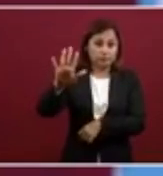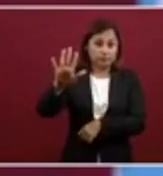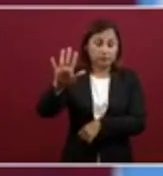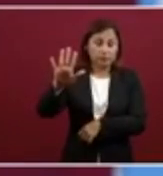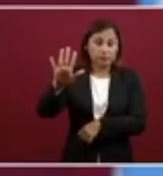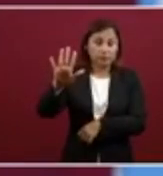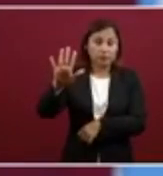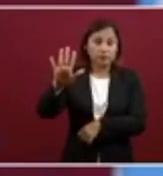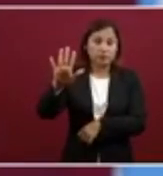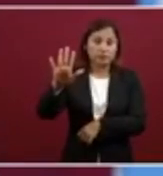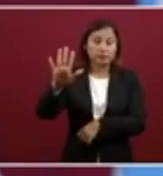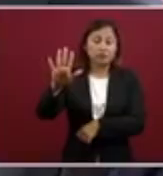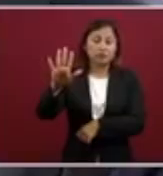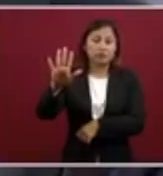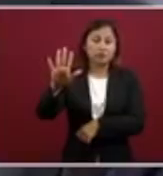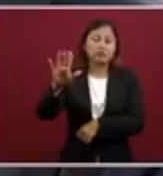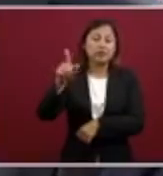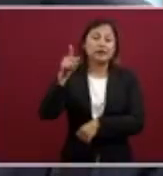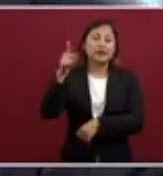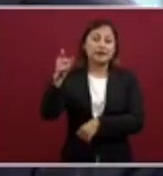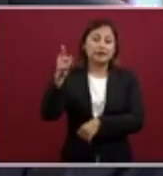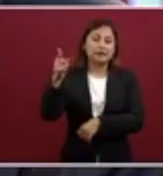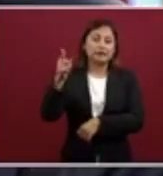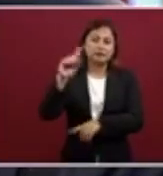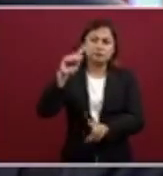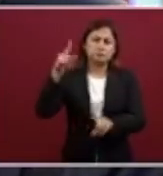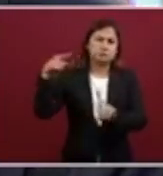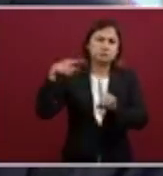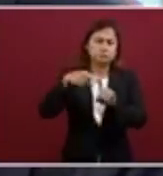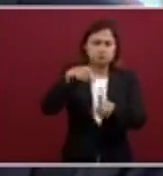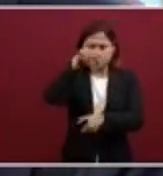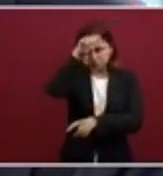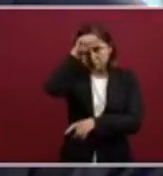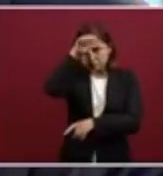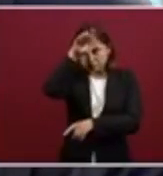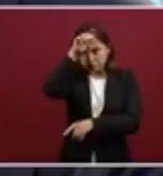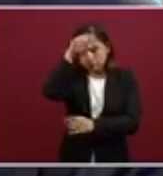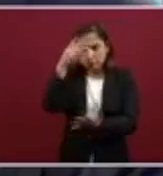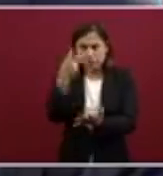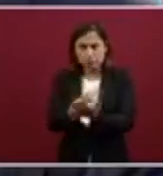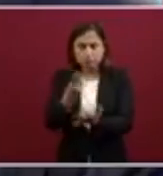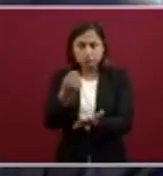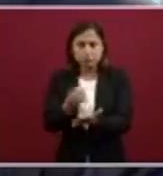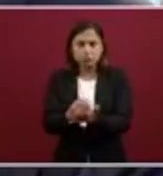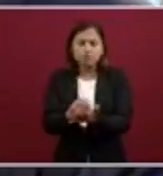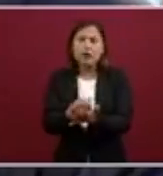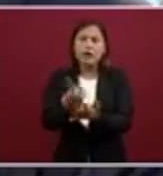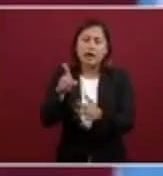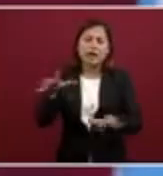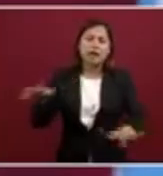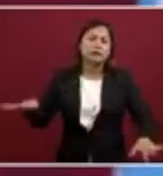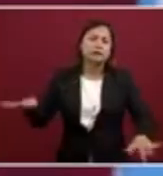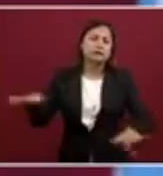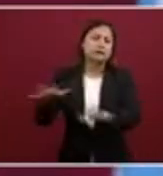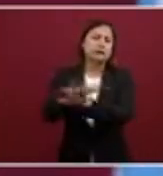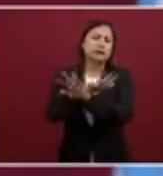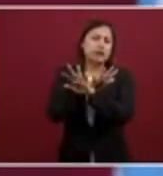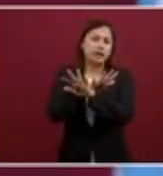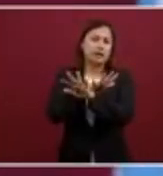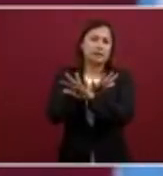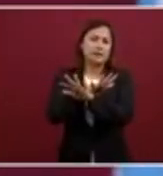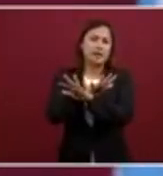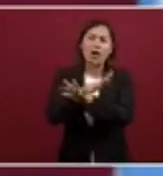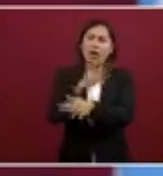a la minería se va a convertir en reserva